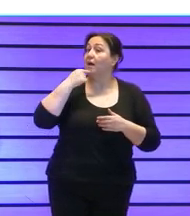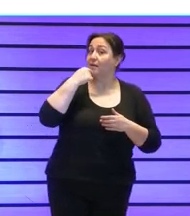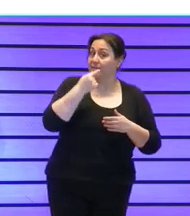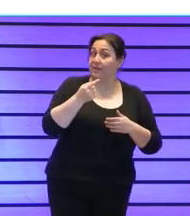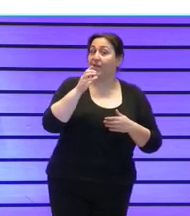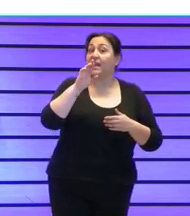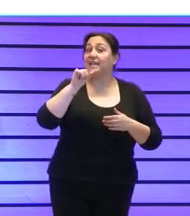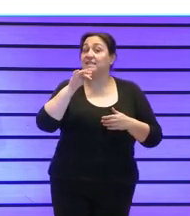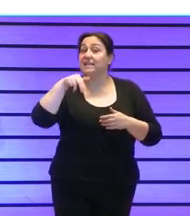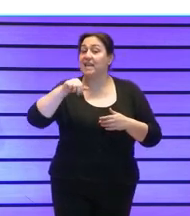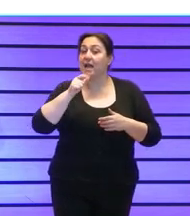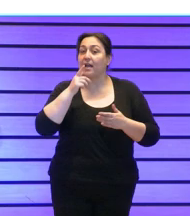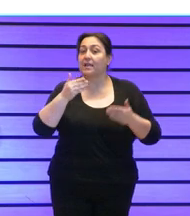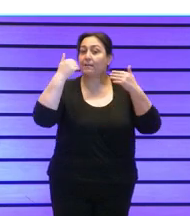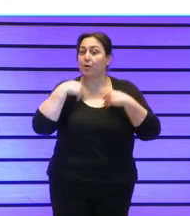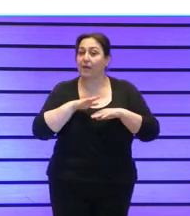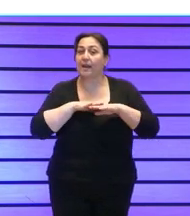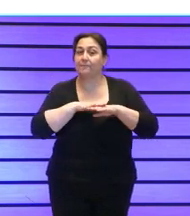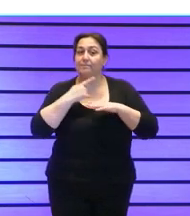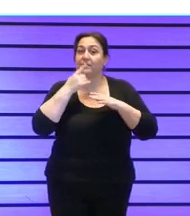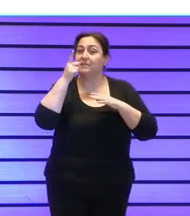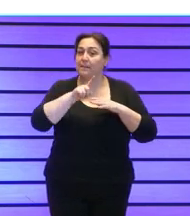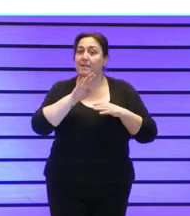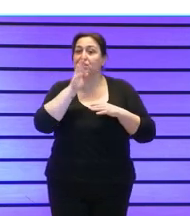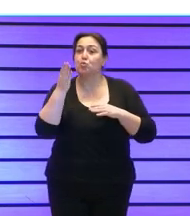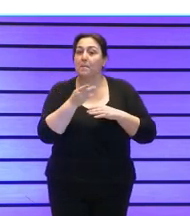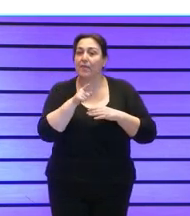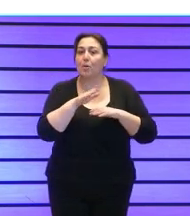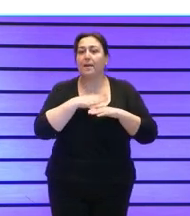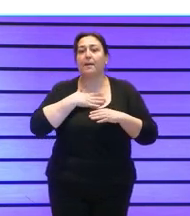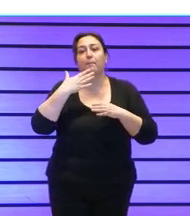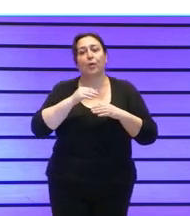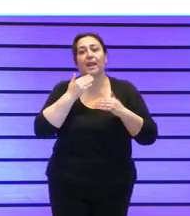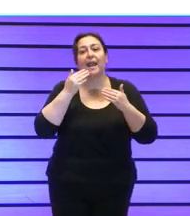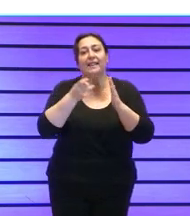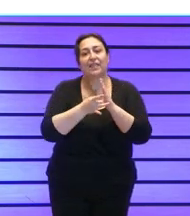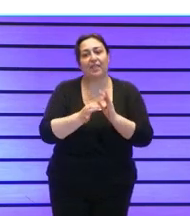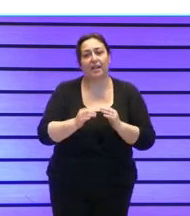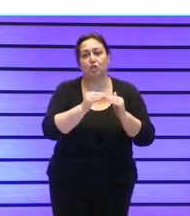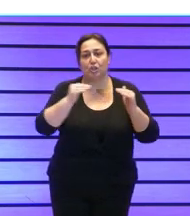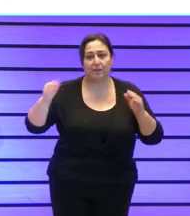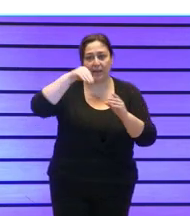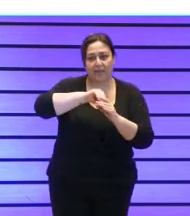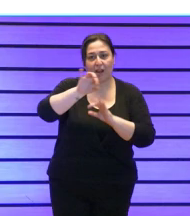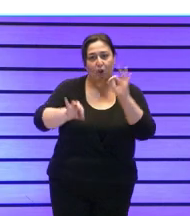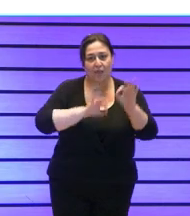abordar la gobernanza y creo que también es un medio para poder garantizar la sostenibilidad de las organizaciones